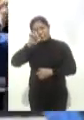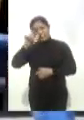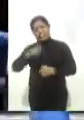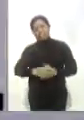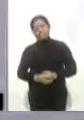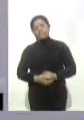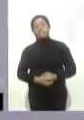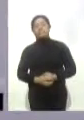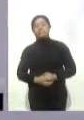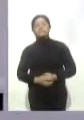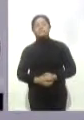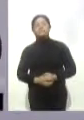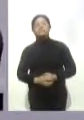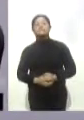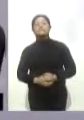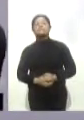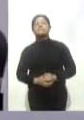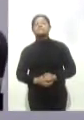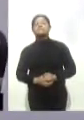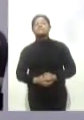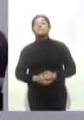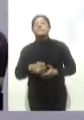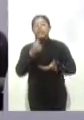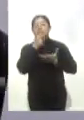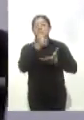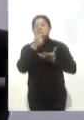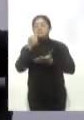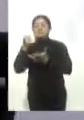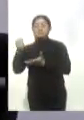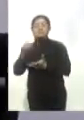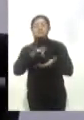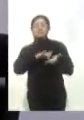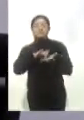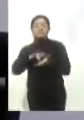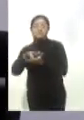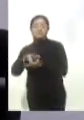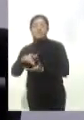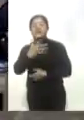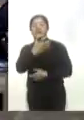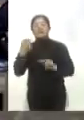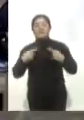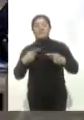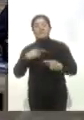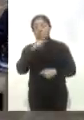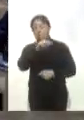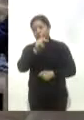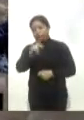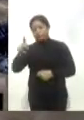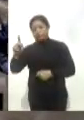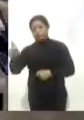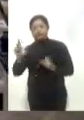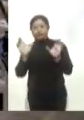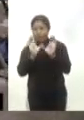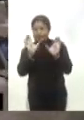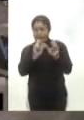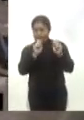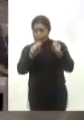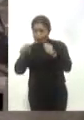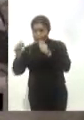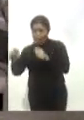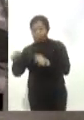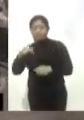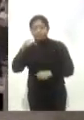El gobernador Marco Mena entregó apoyos por 2 millones de pesos a 500 guías de turistas certificados, locales,